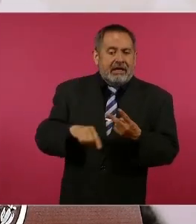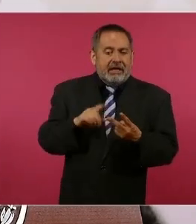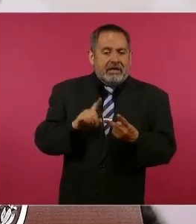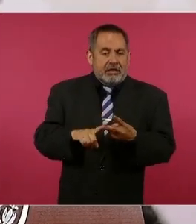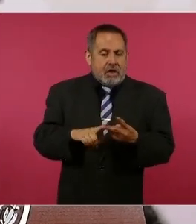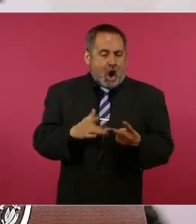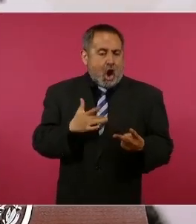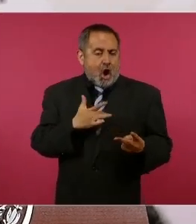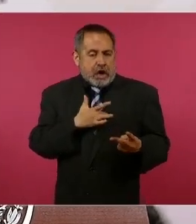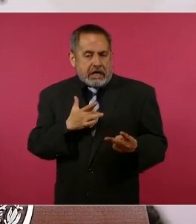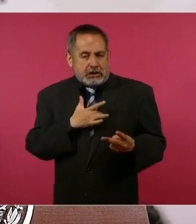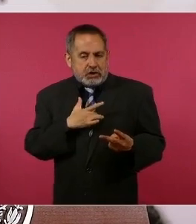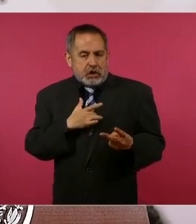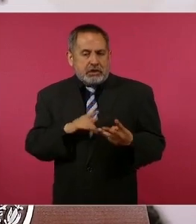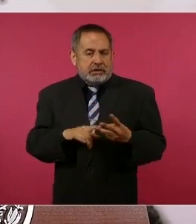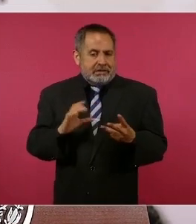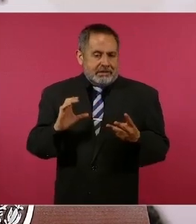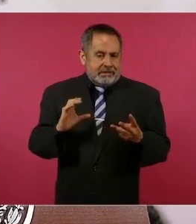corazón